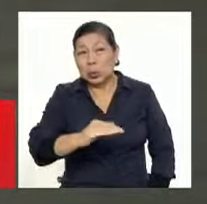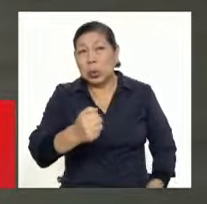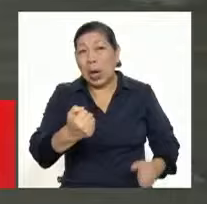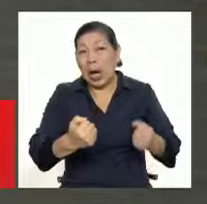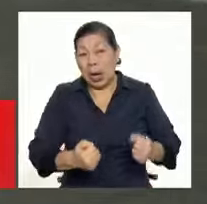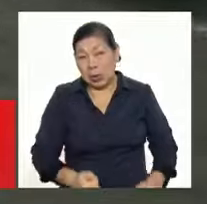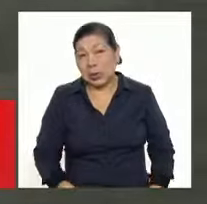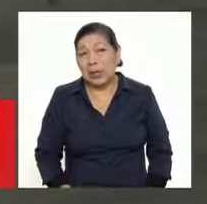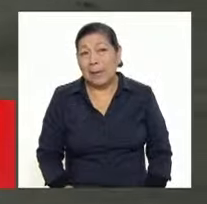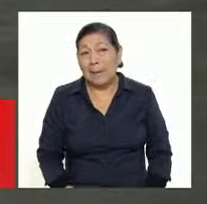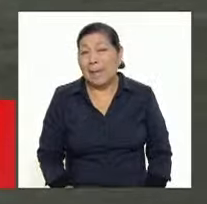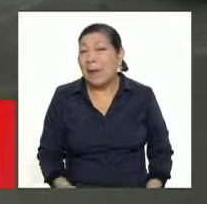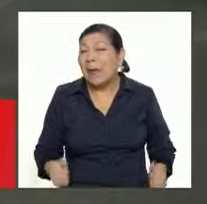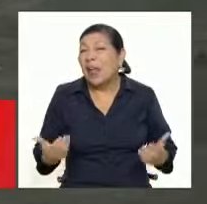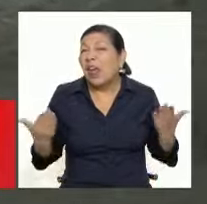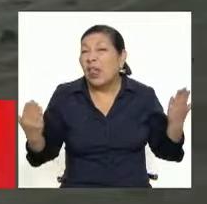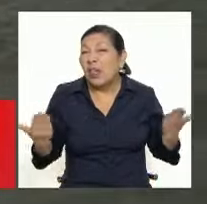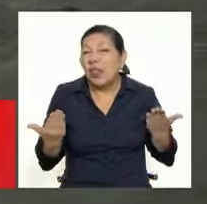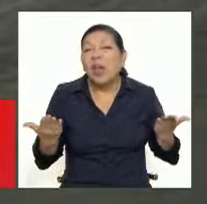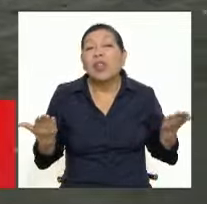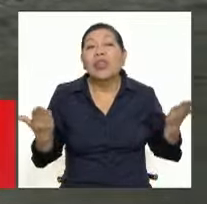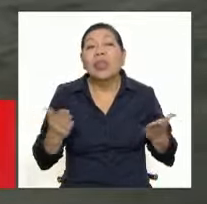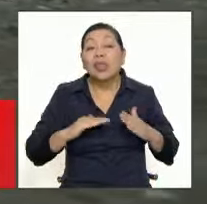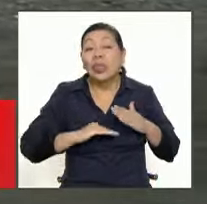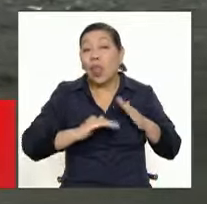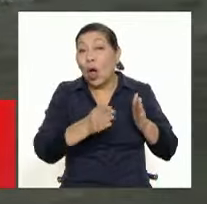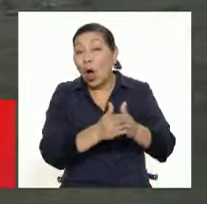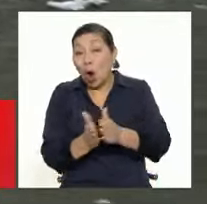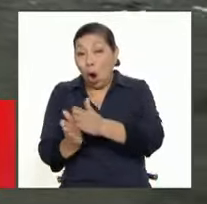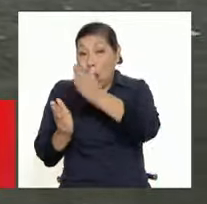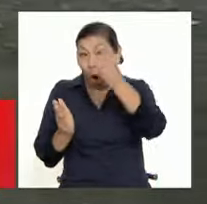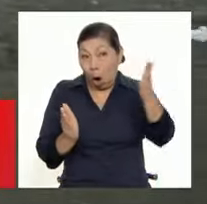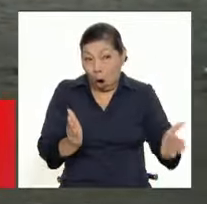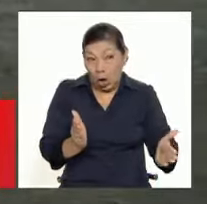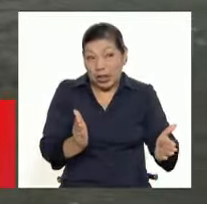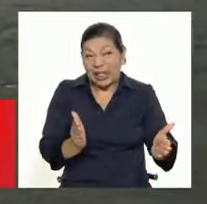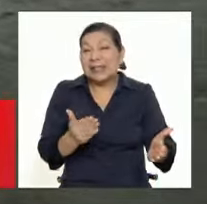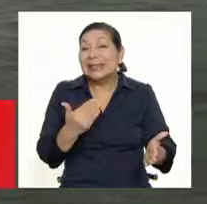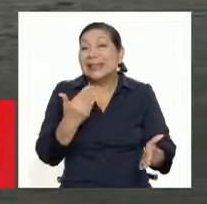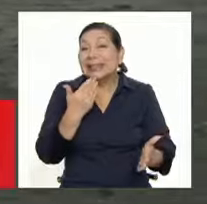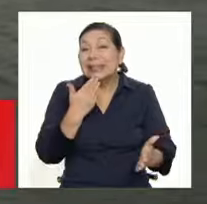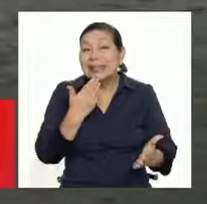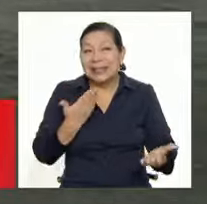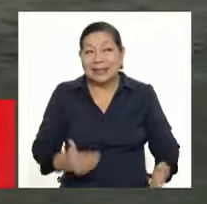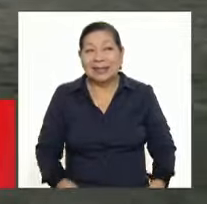los vehículos, porque la peor situación se encuentra del otro lado, con el sentido